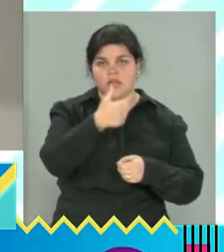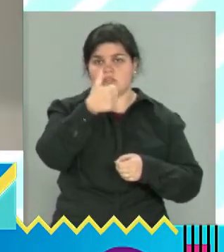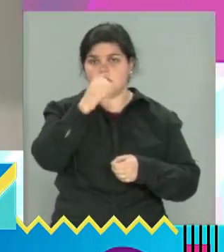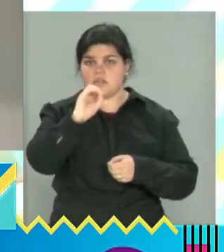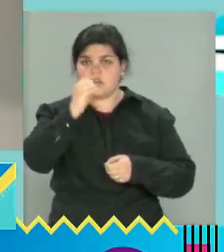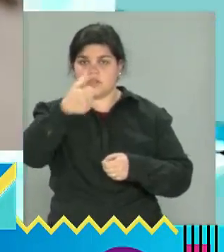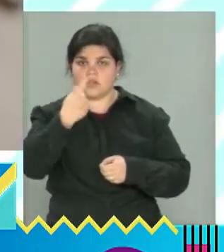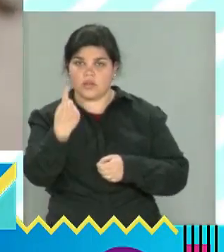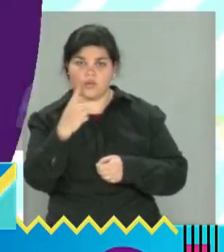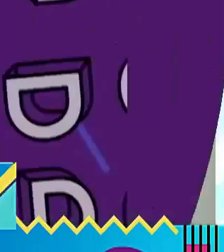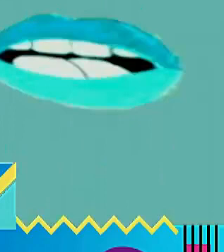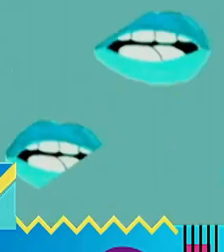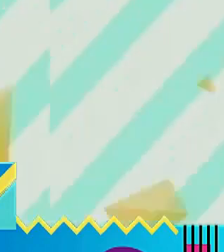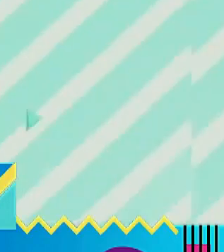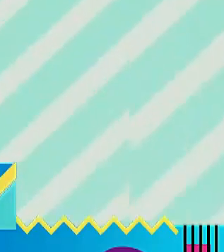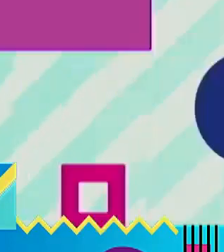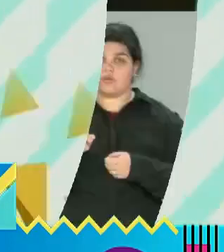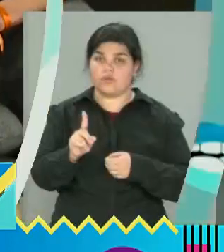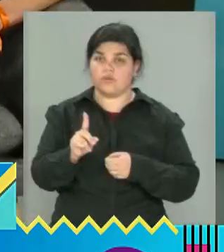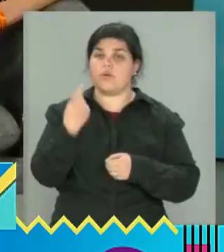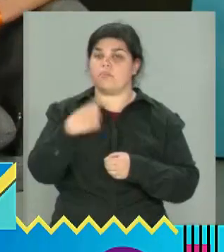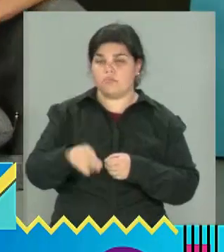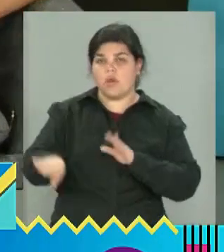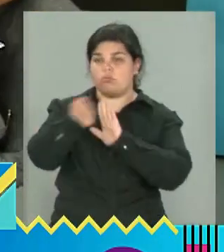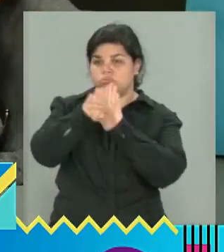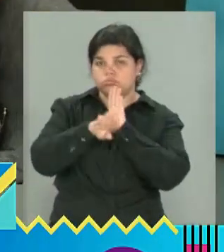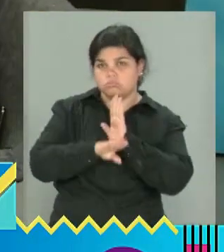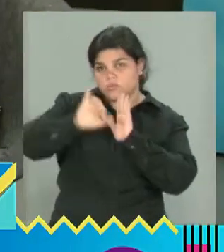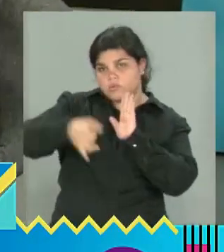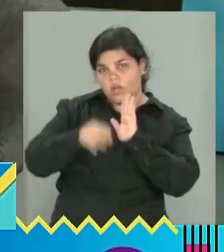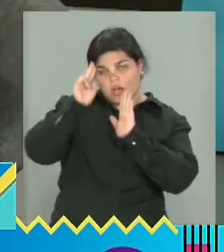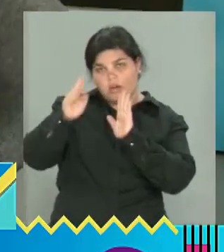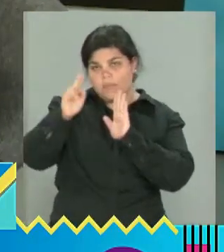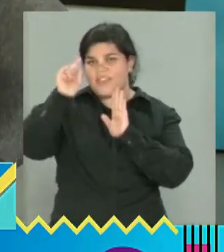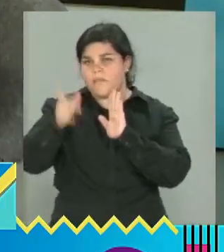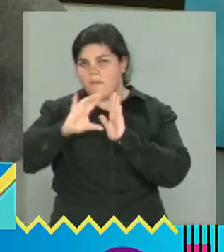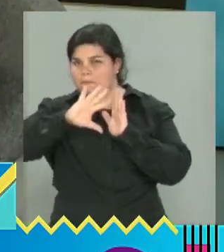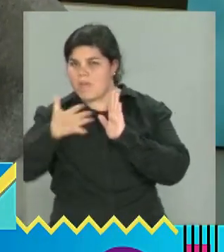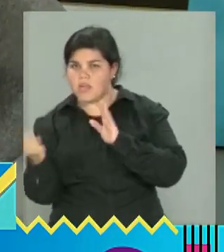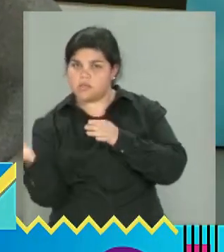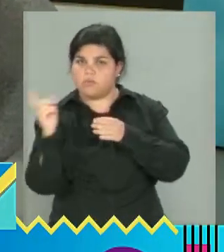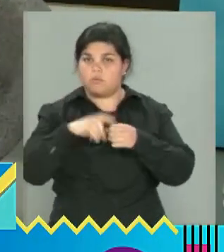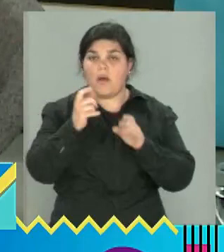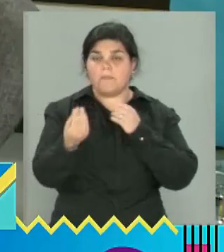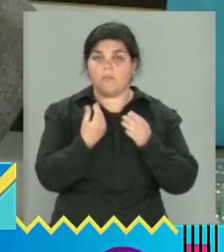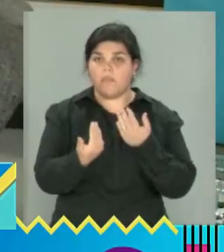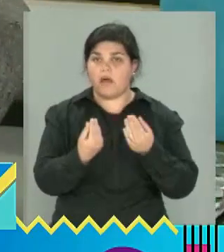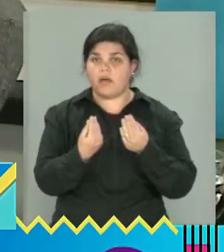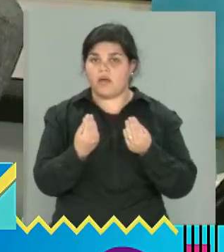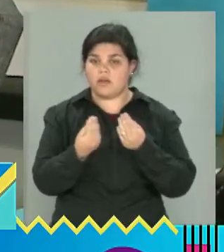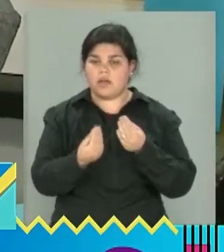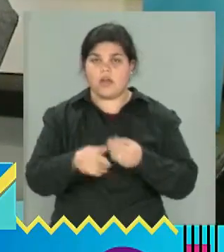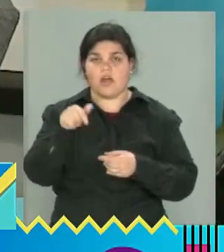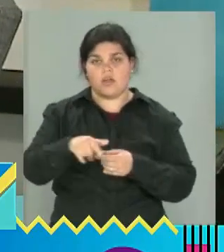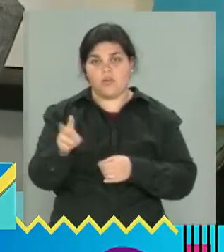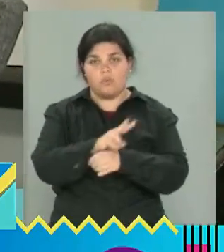principios de la 26 y contempla las realidades provinciales a los fines, obviamente, de adecuar una legislación a la política pública de niñez